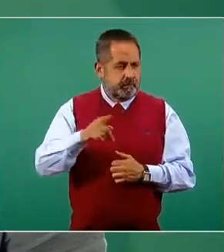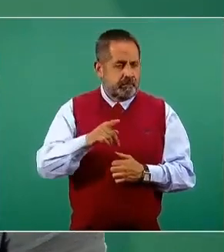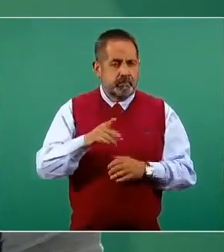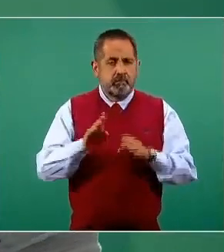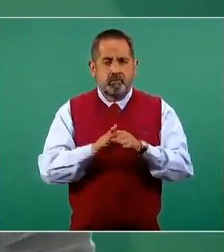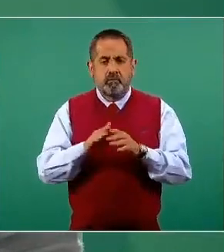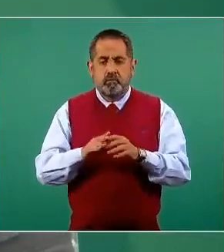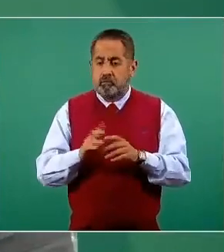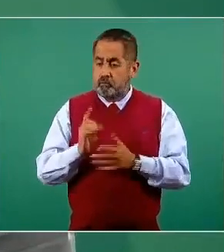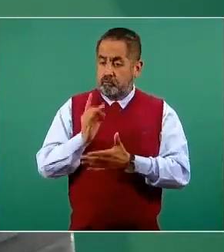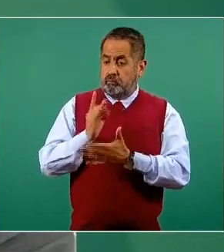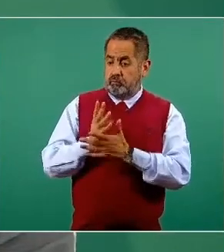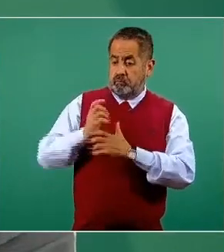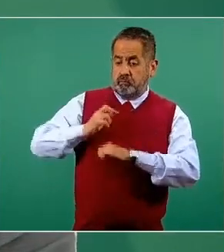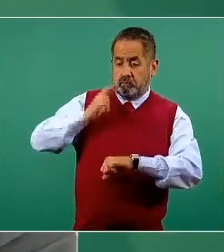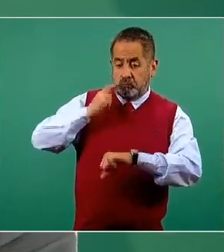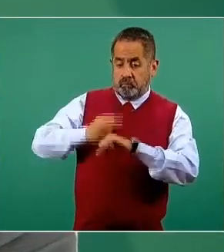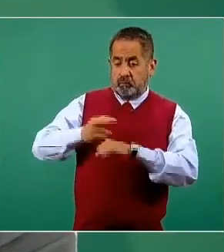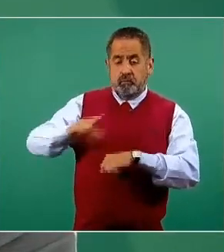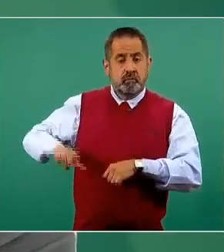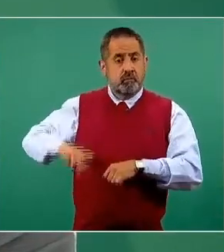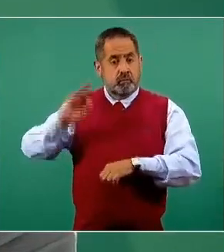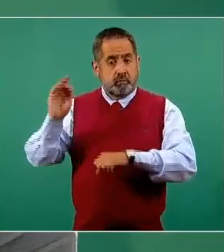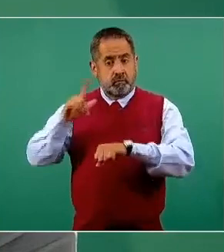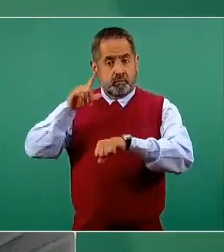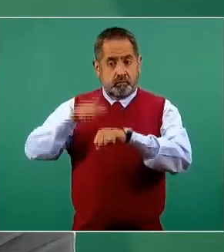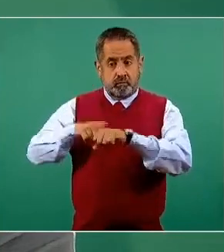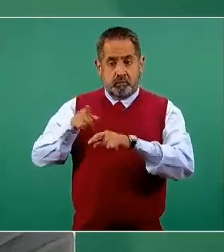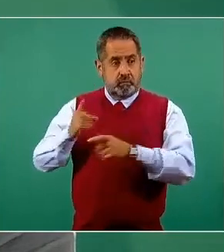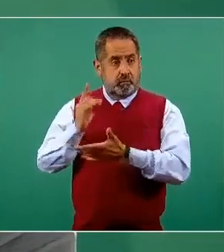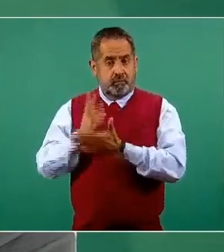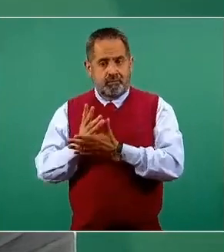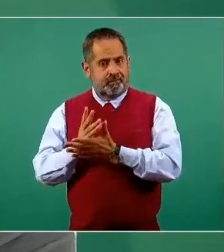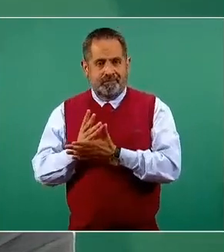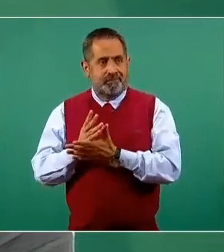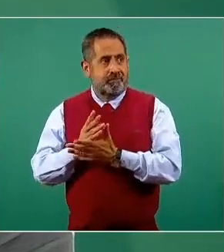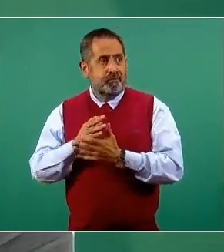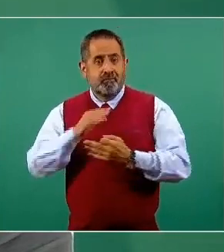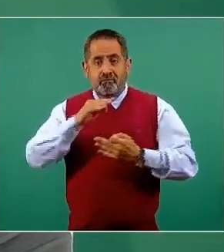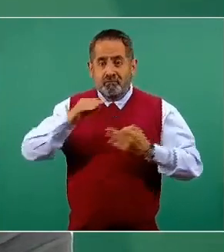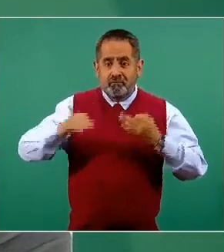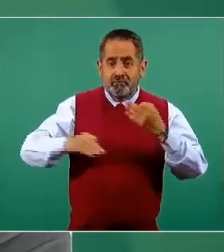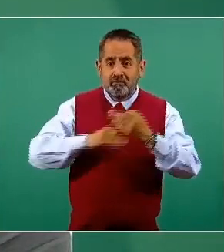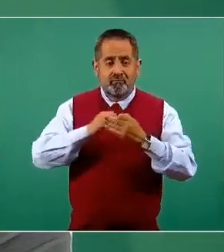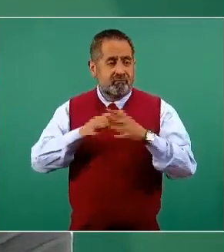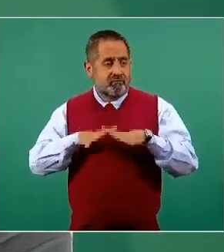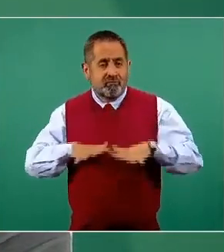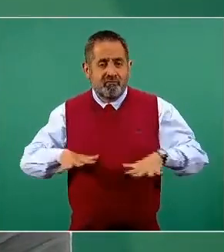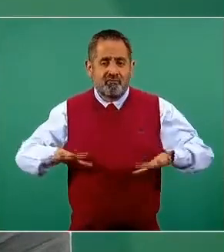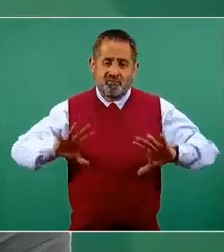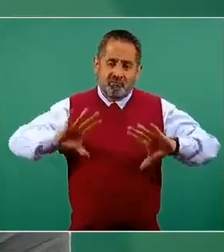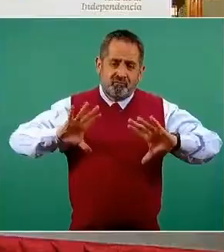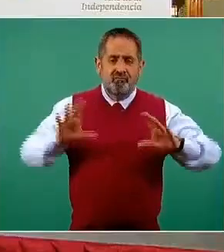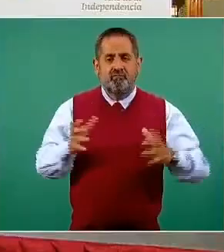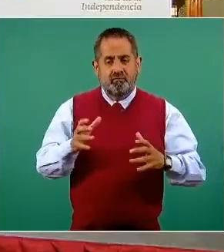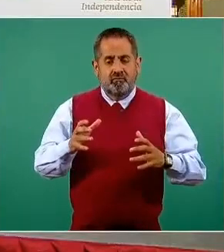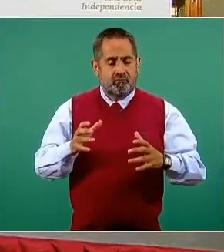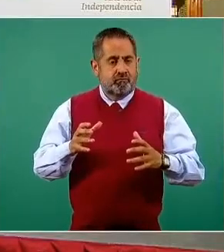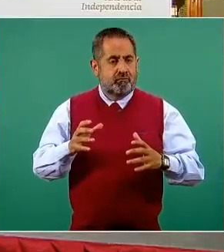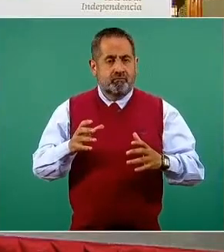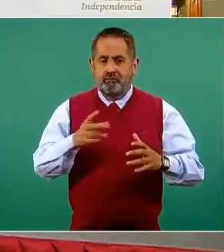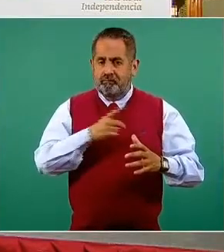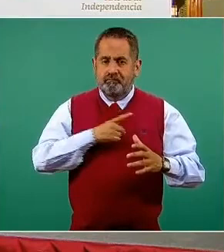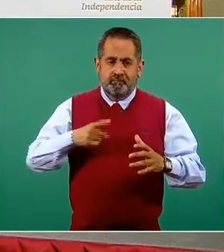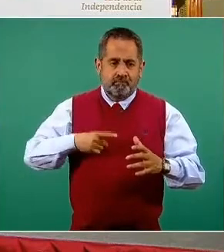es una respuesta solamente desde el Gobierno de México, es una respuesta desde el Estado nacional, desde el Estado